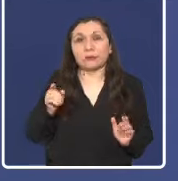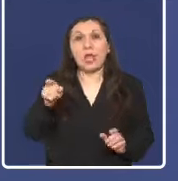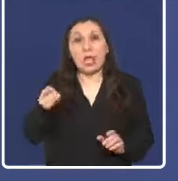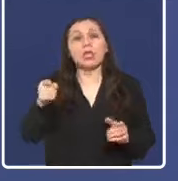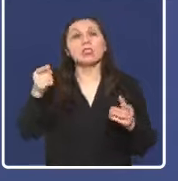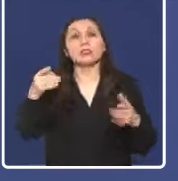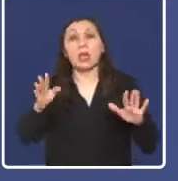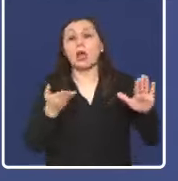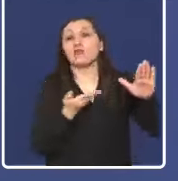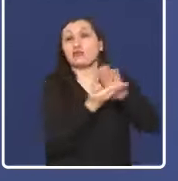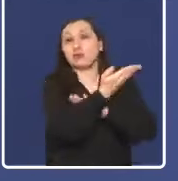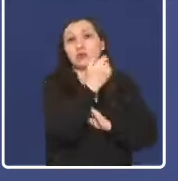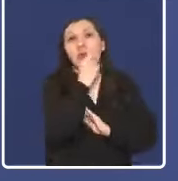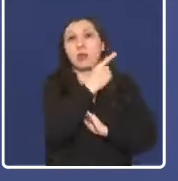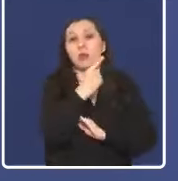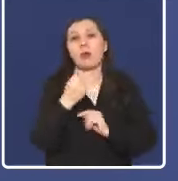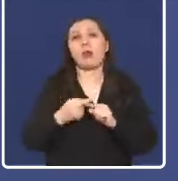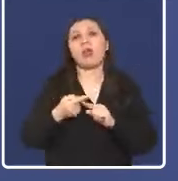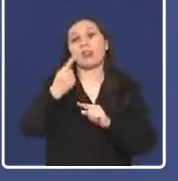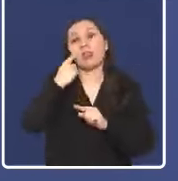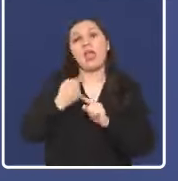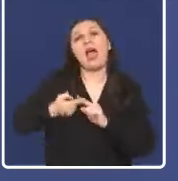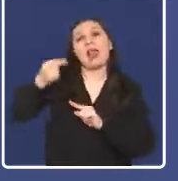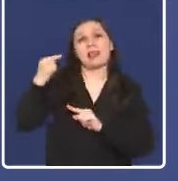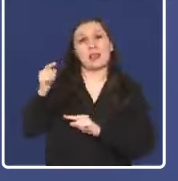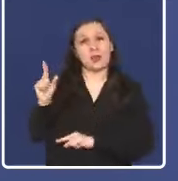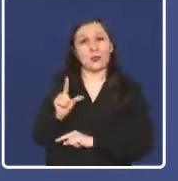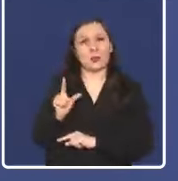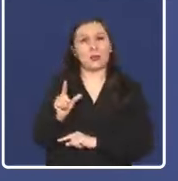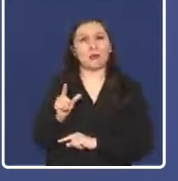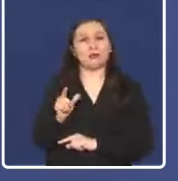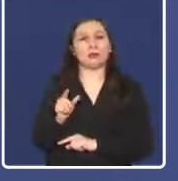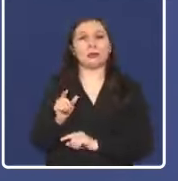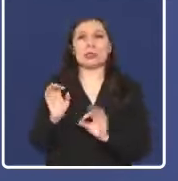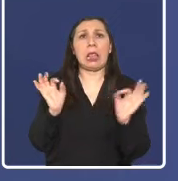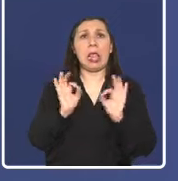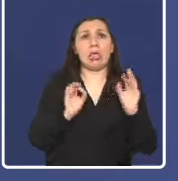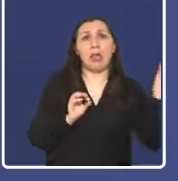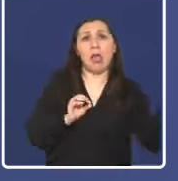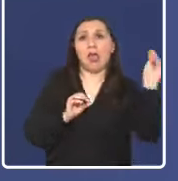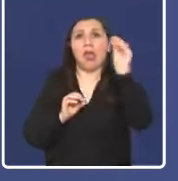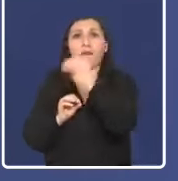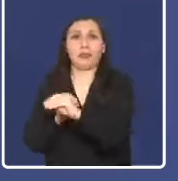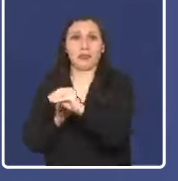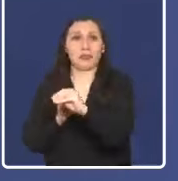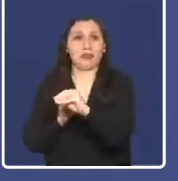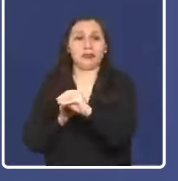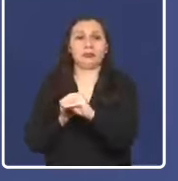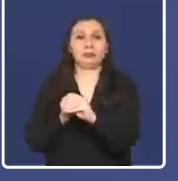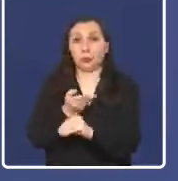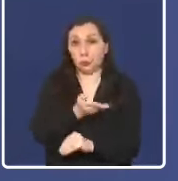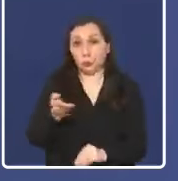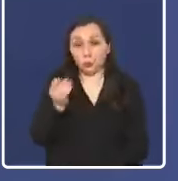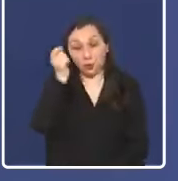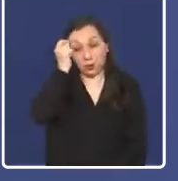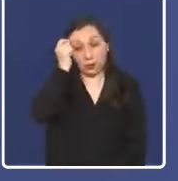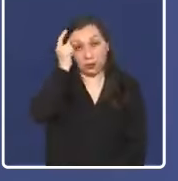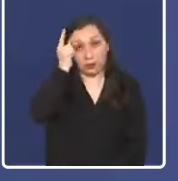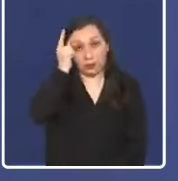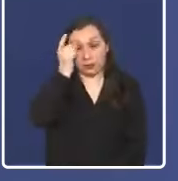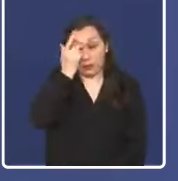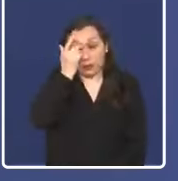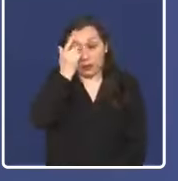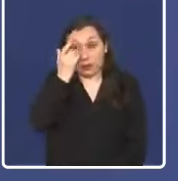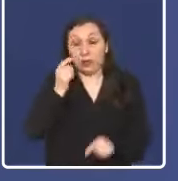sido ingresada, después supimos, el día anterior. Por lo tanto, ni siquiera había una notificación. Entonces, usted comprenderá